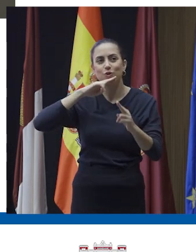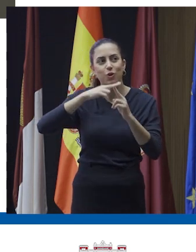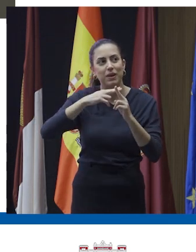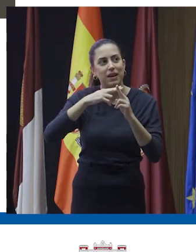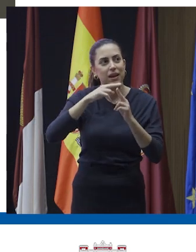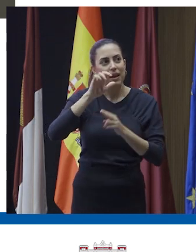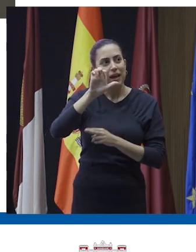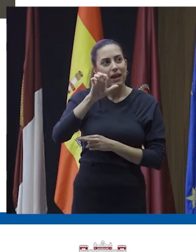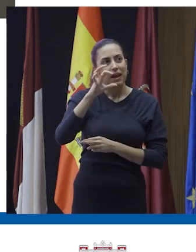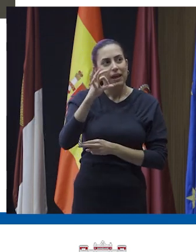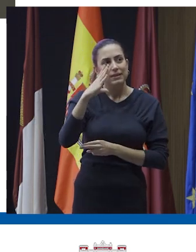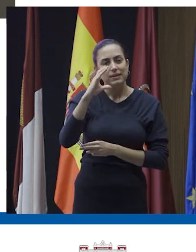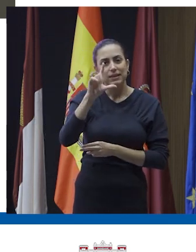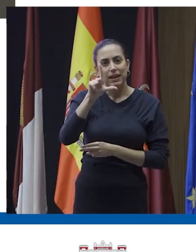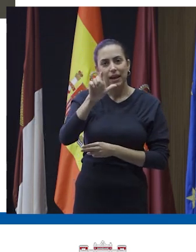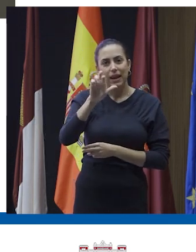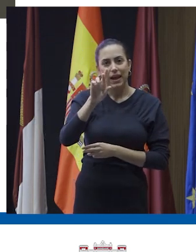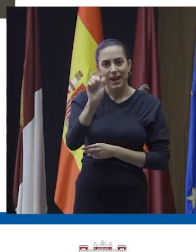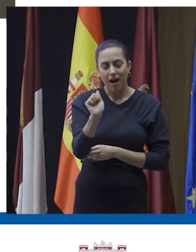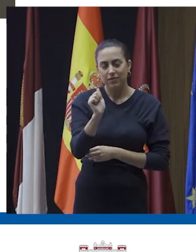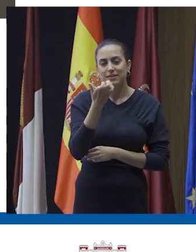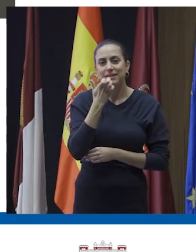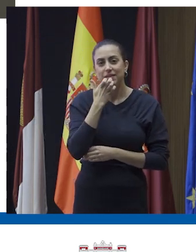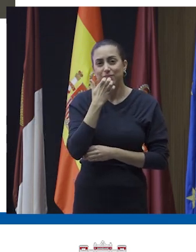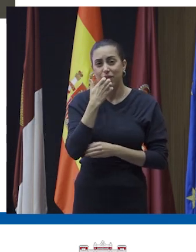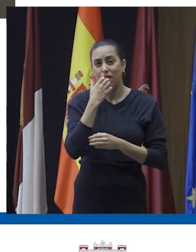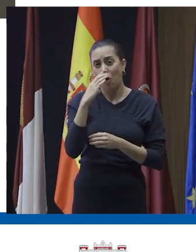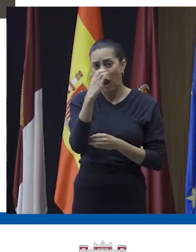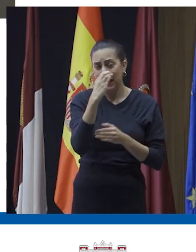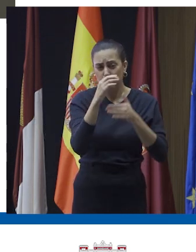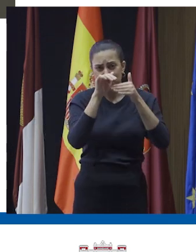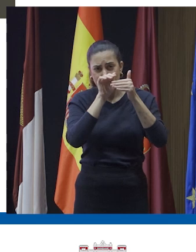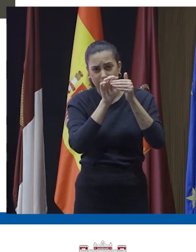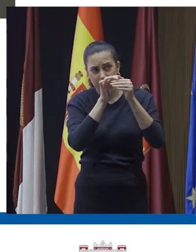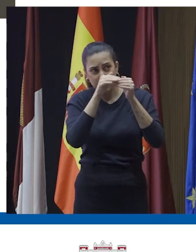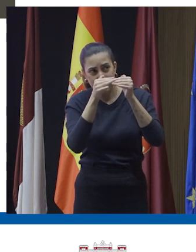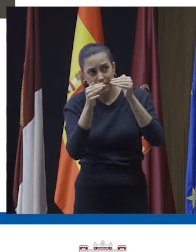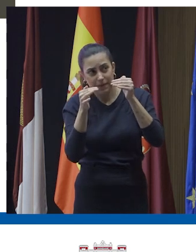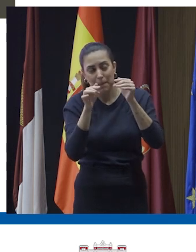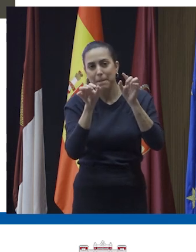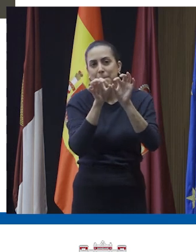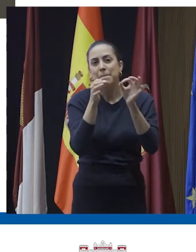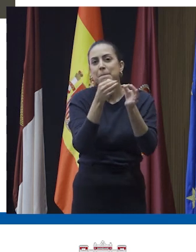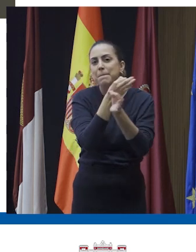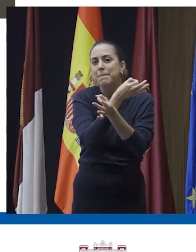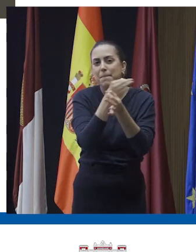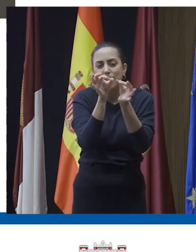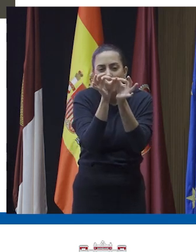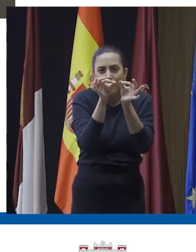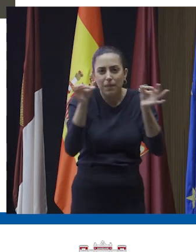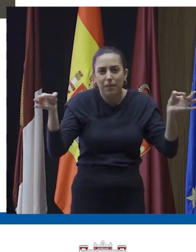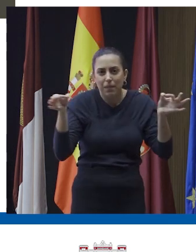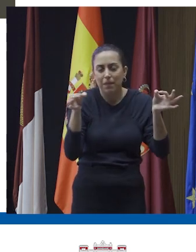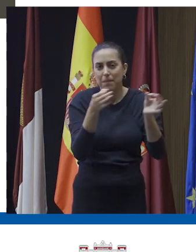esclera. Cuando estas fibras de colágeno se disponen de manera, se encuentran totalmente alineadas,